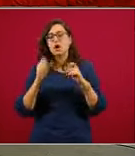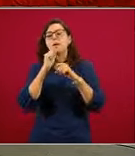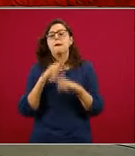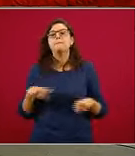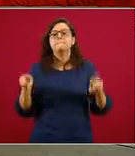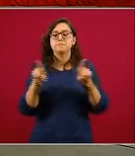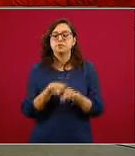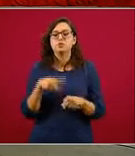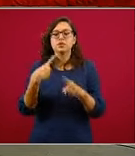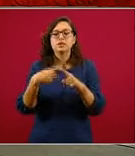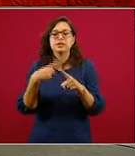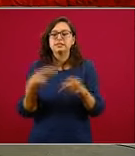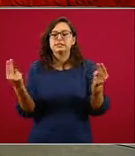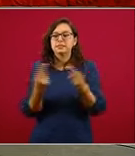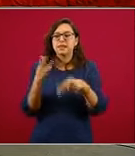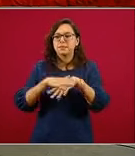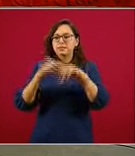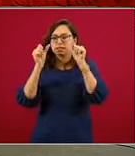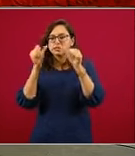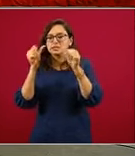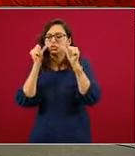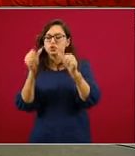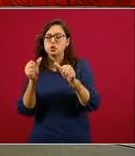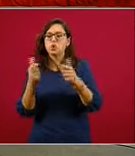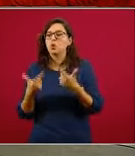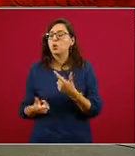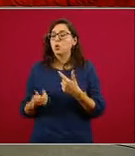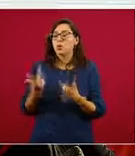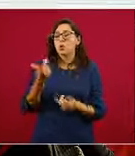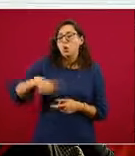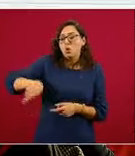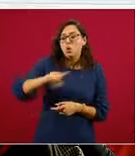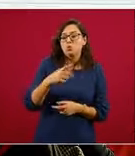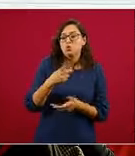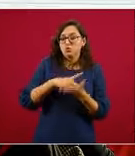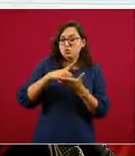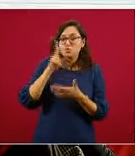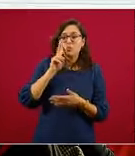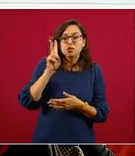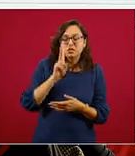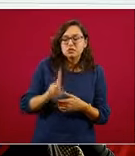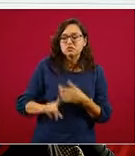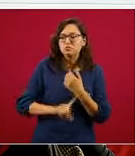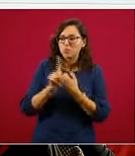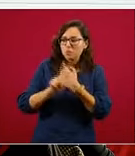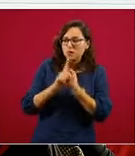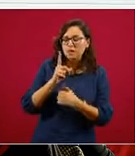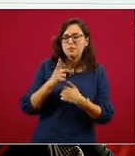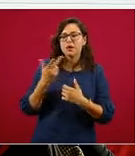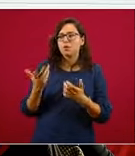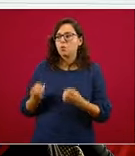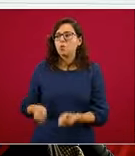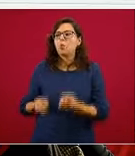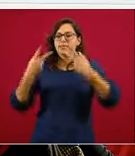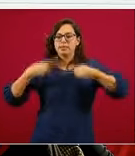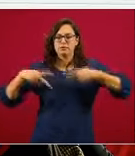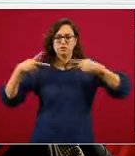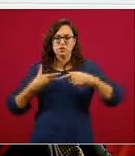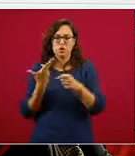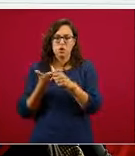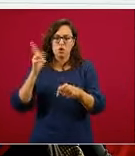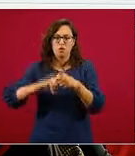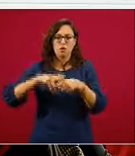atención, las características del consumo problemático, las urgencias, los egresos hospitalarios, el fenómeno